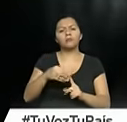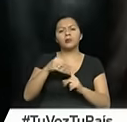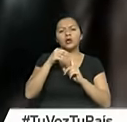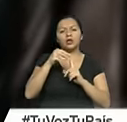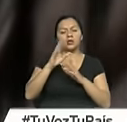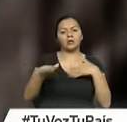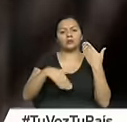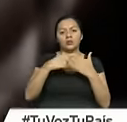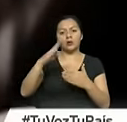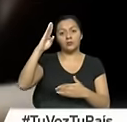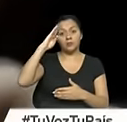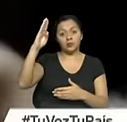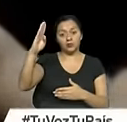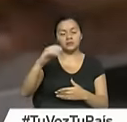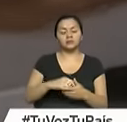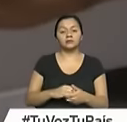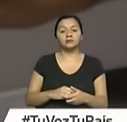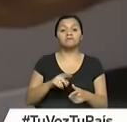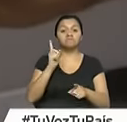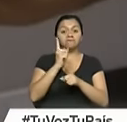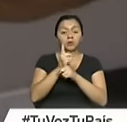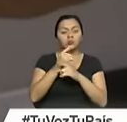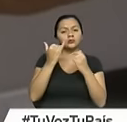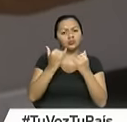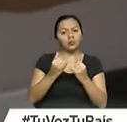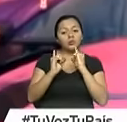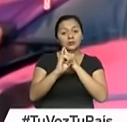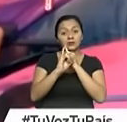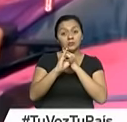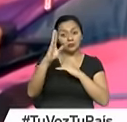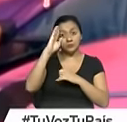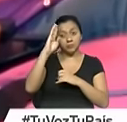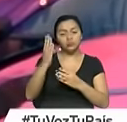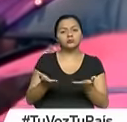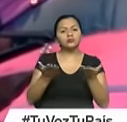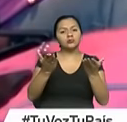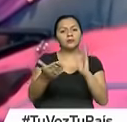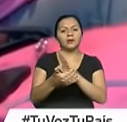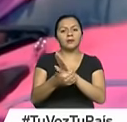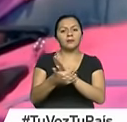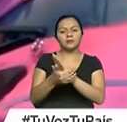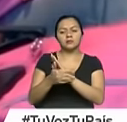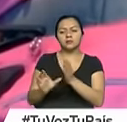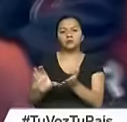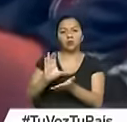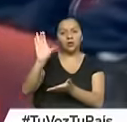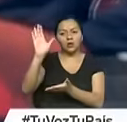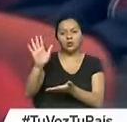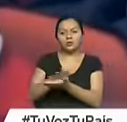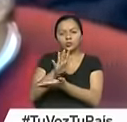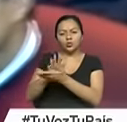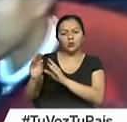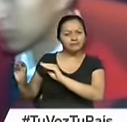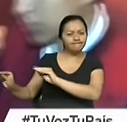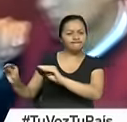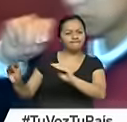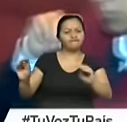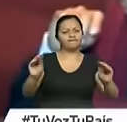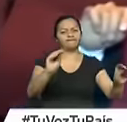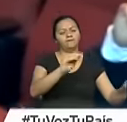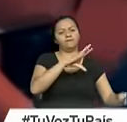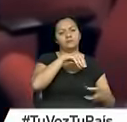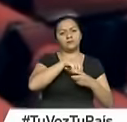prioridad para la Policía Nacional. Es por eso que esta institución brinda capacitación continua sobre este tema, especialmente a